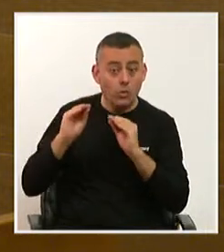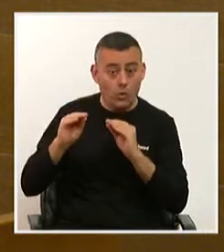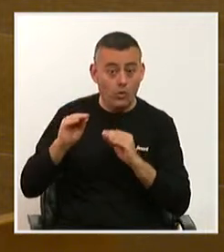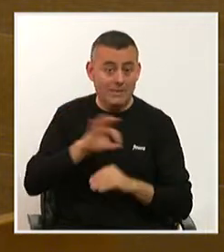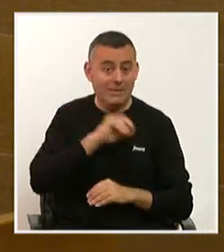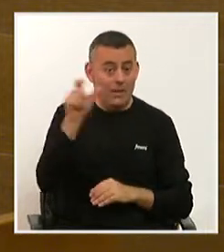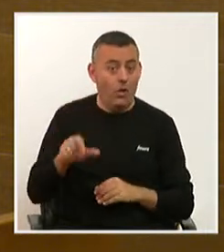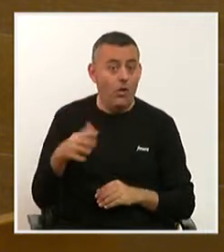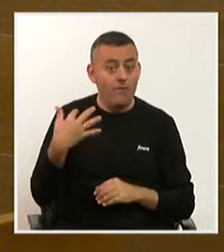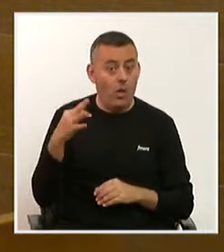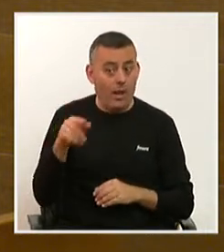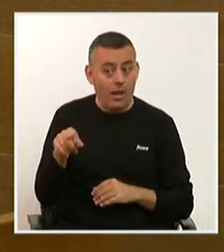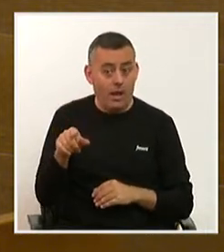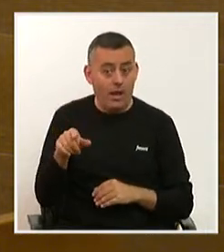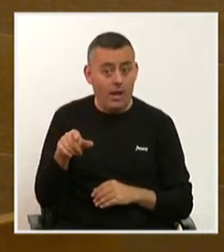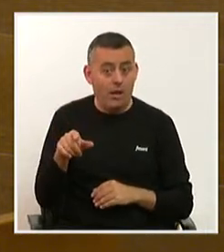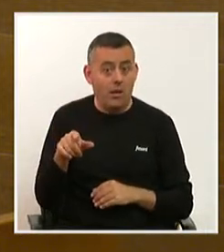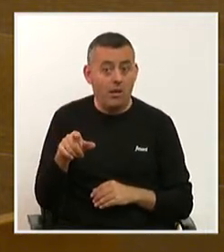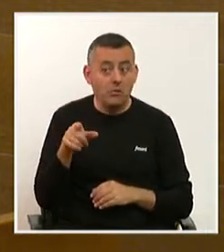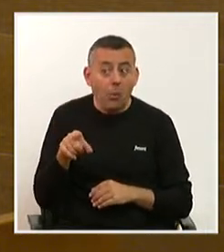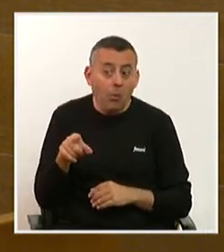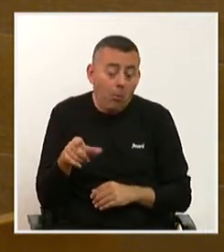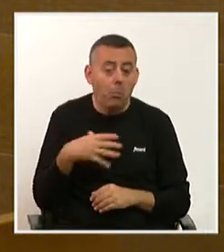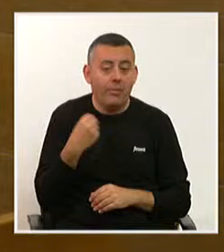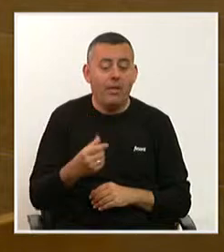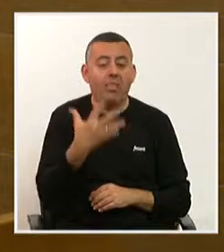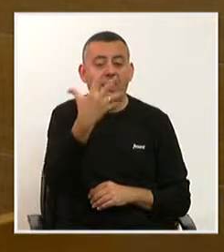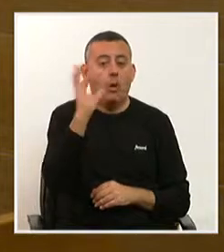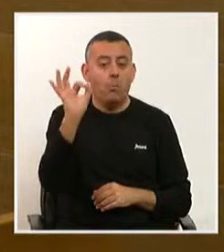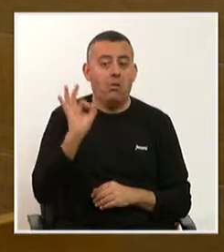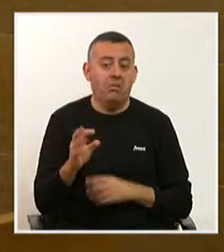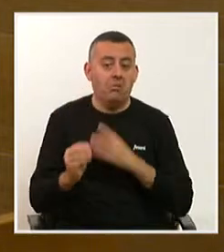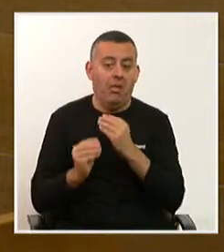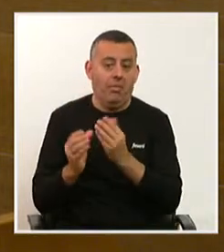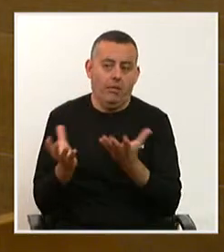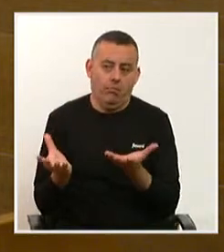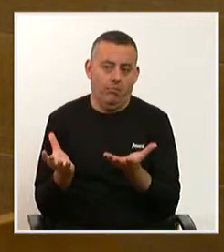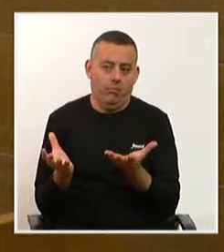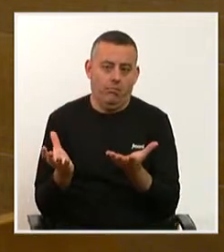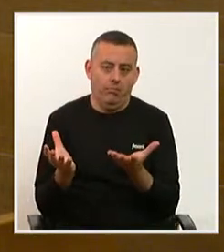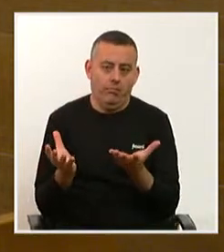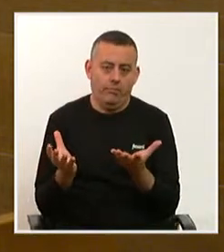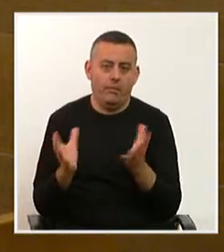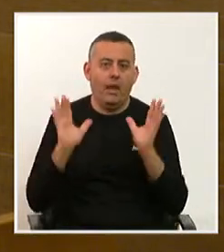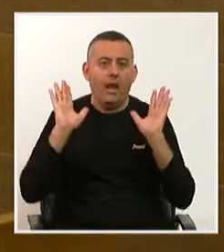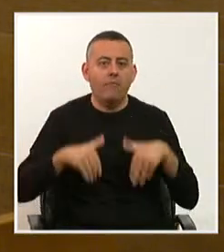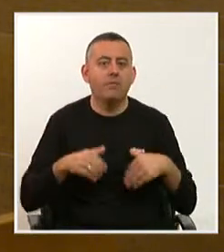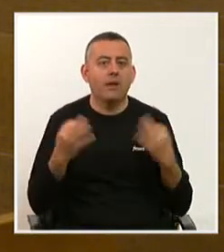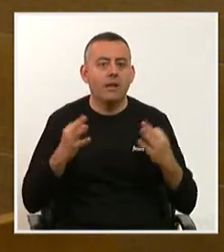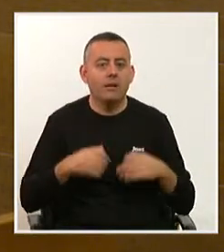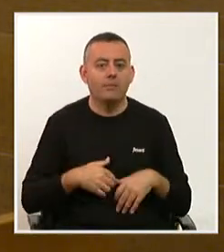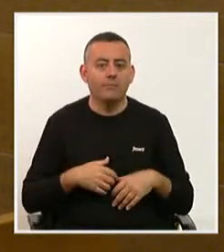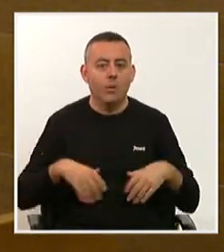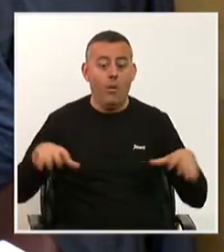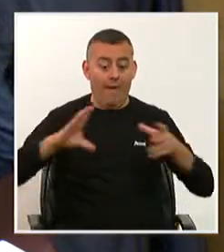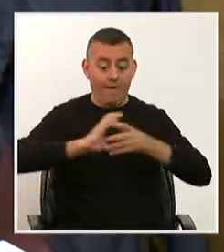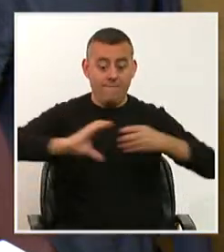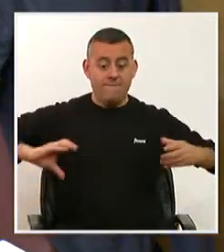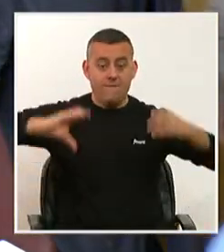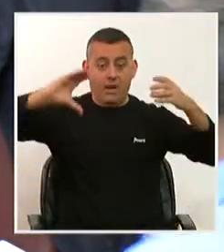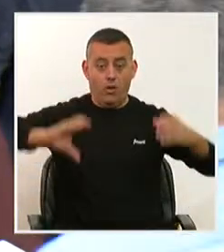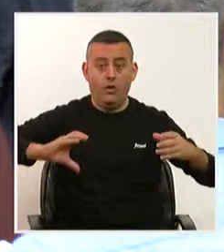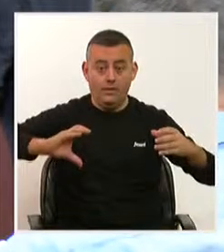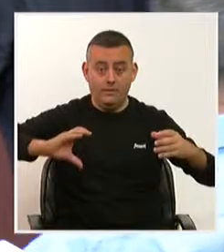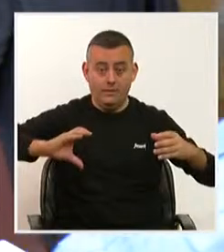5% prometieron eliminar barracones lo que lo que han acabado es con los barracones de las fábricas porque hay muchos más barracones que habían